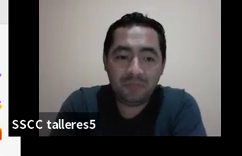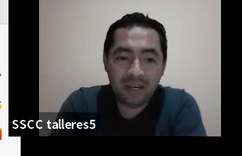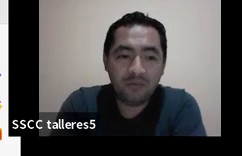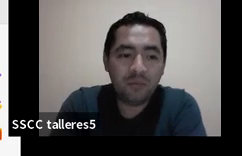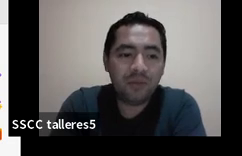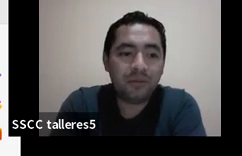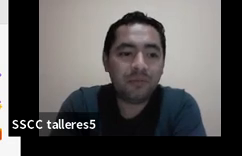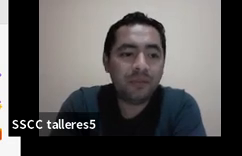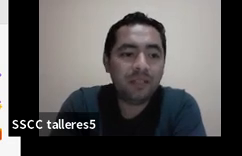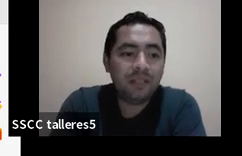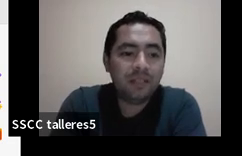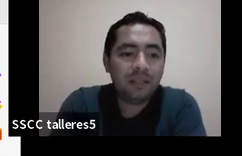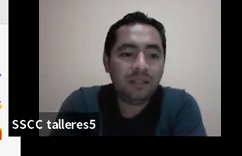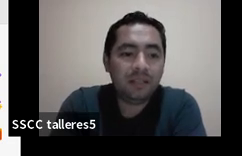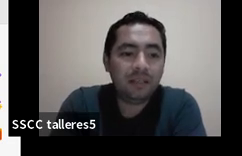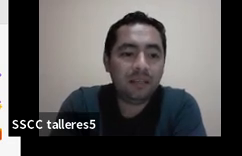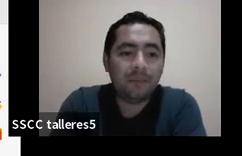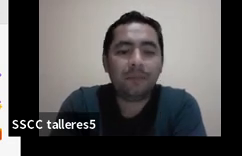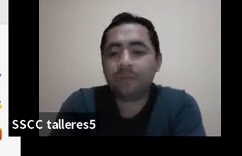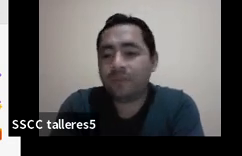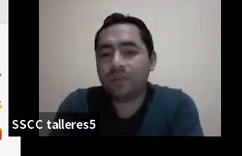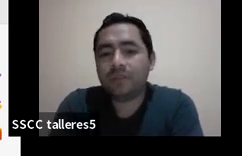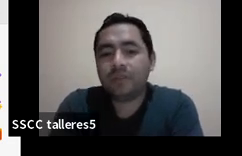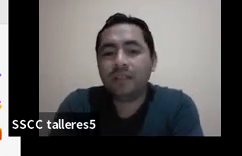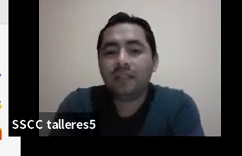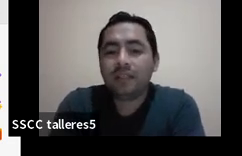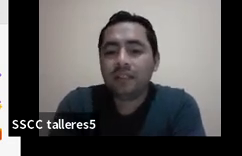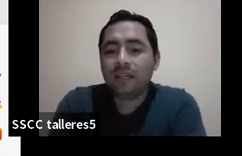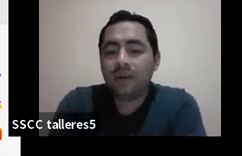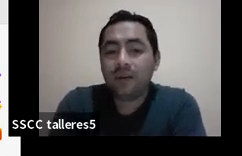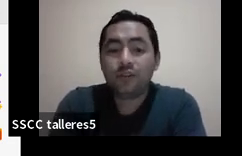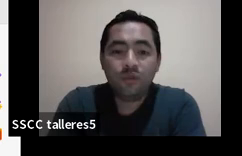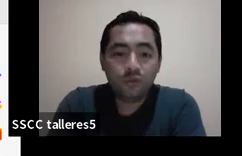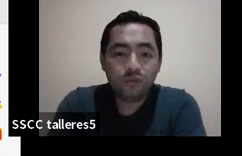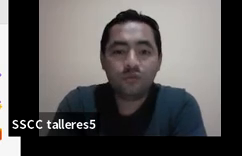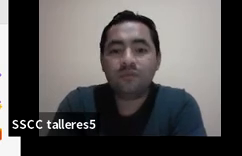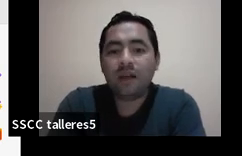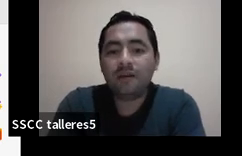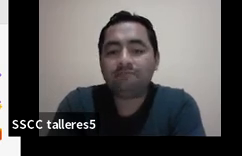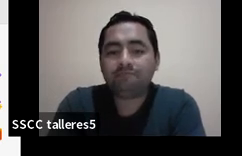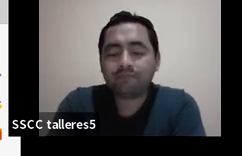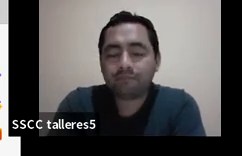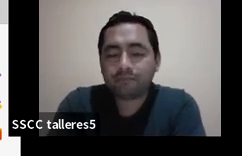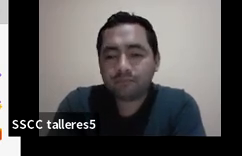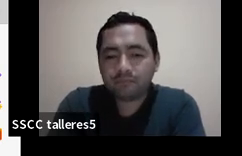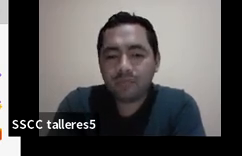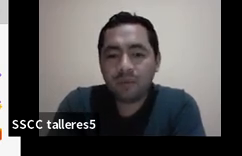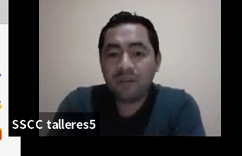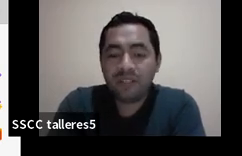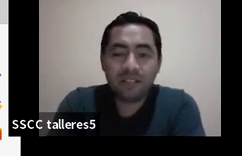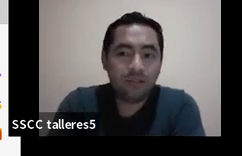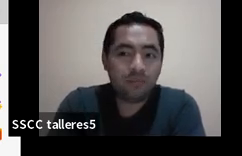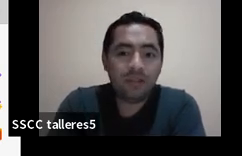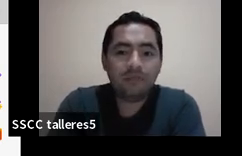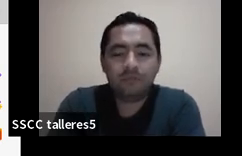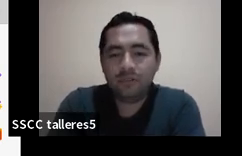a explicar un momento y ya. Entonces, a ver, nos quedan 8 minutos. Voy